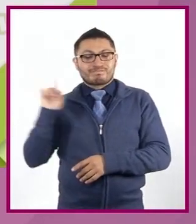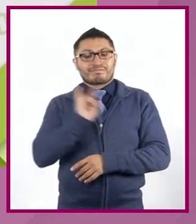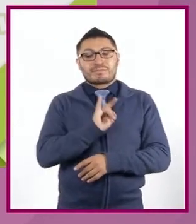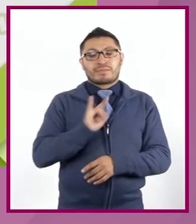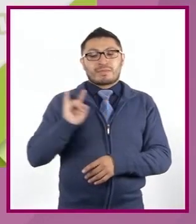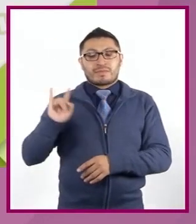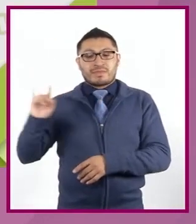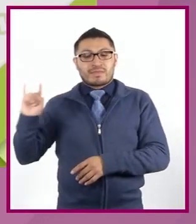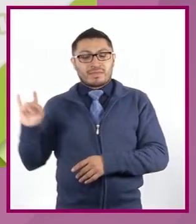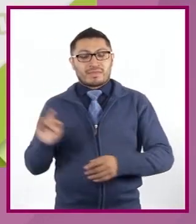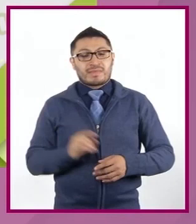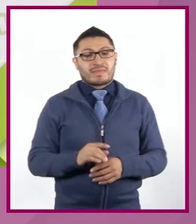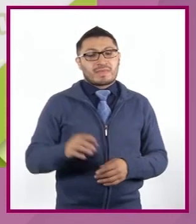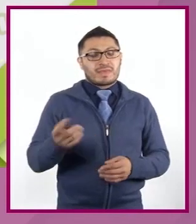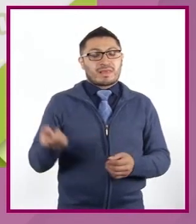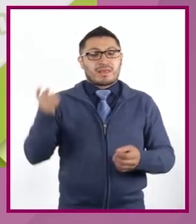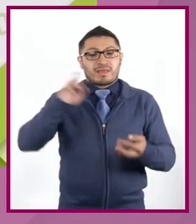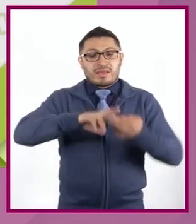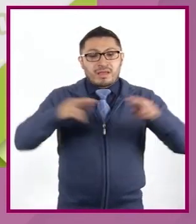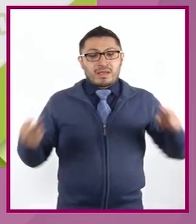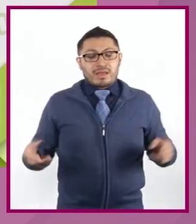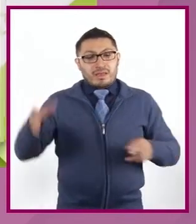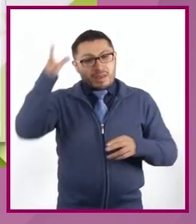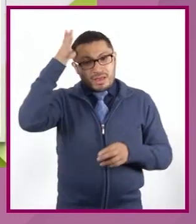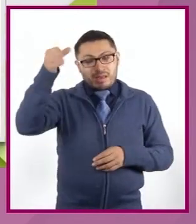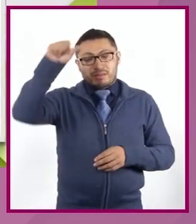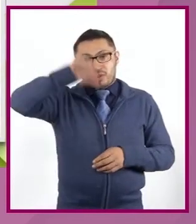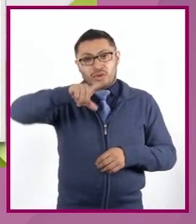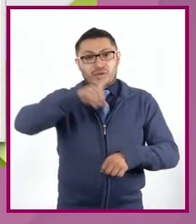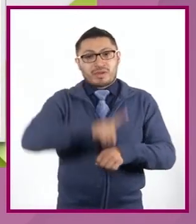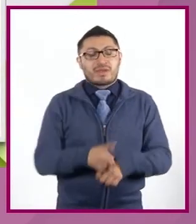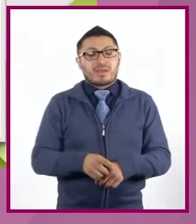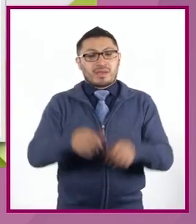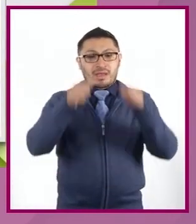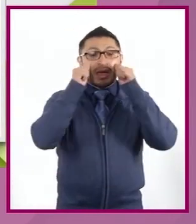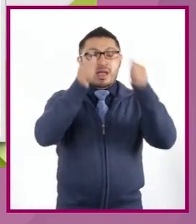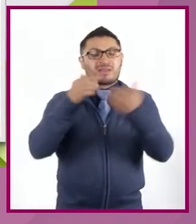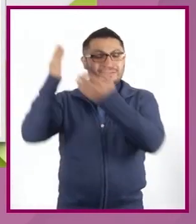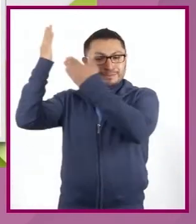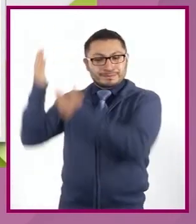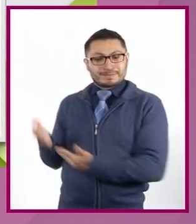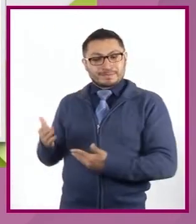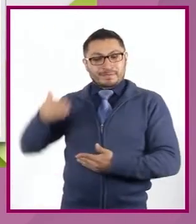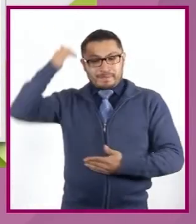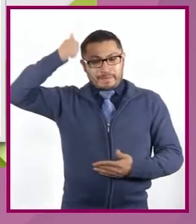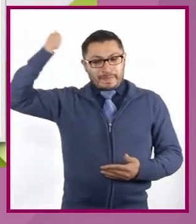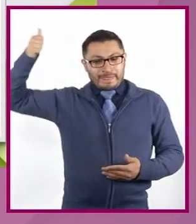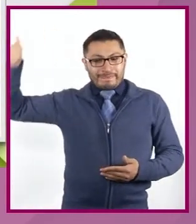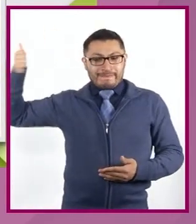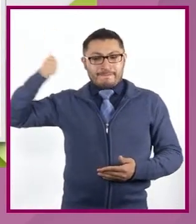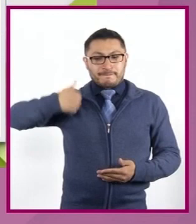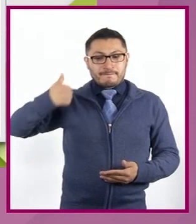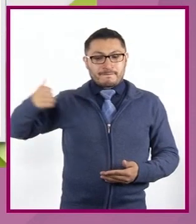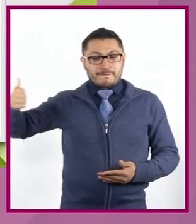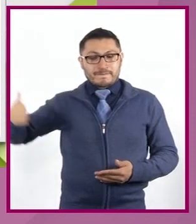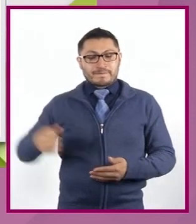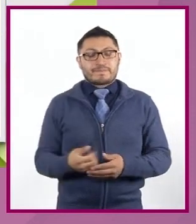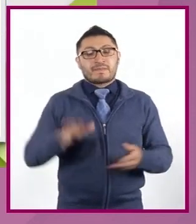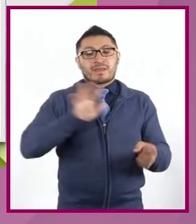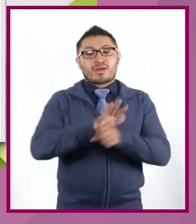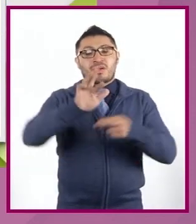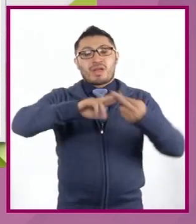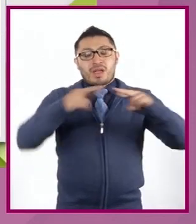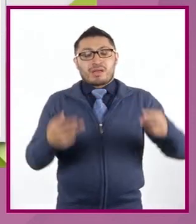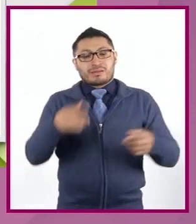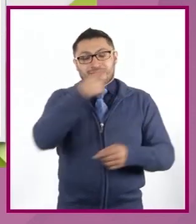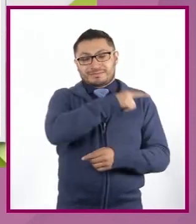imágenes que se relacionan con el concepto de este día. Centren su atención en la relación que existe entre cada